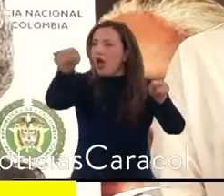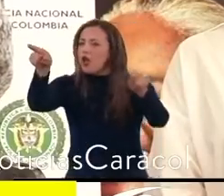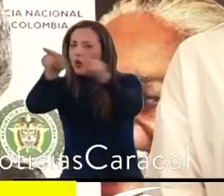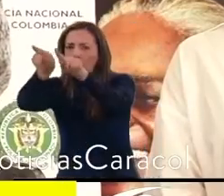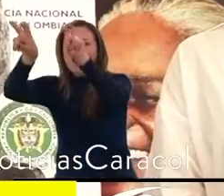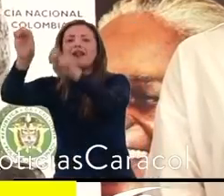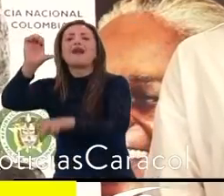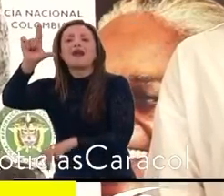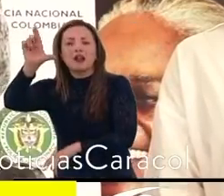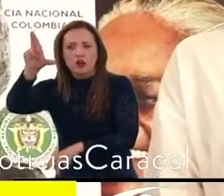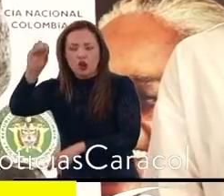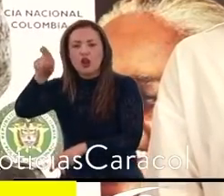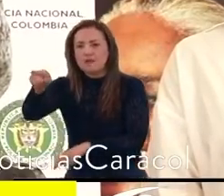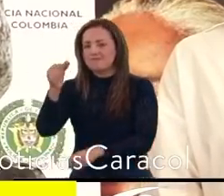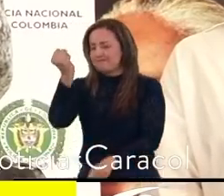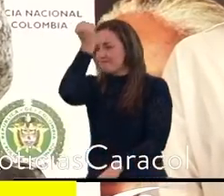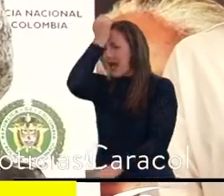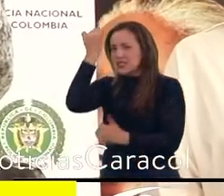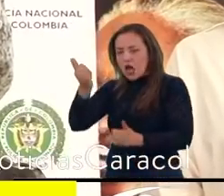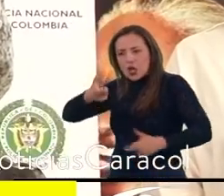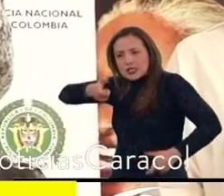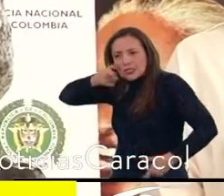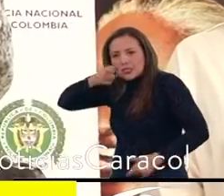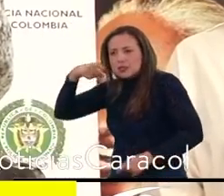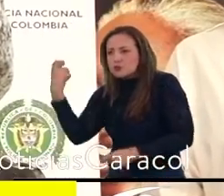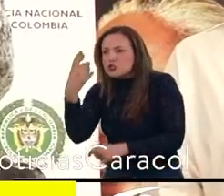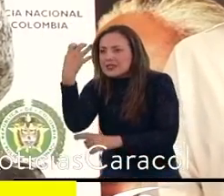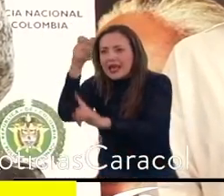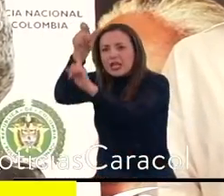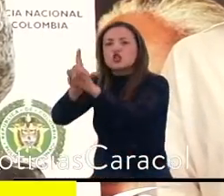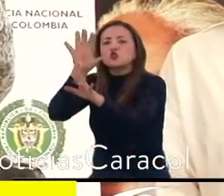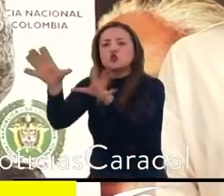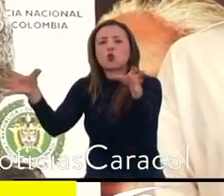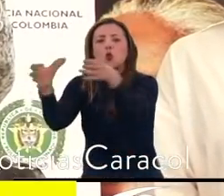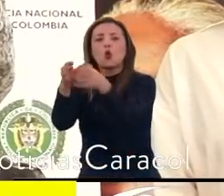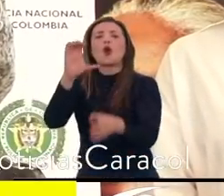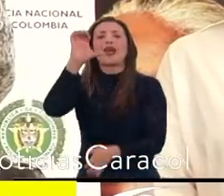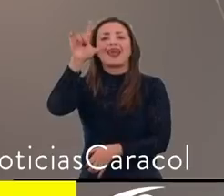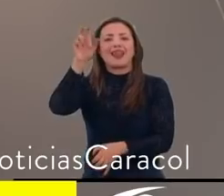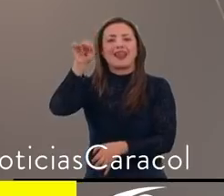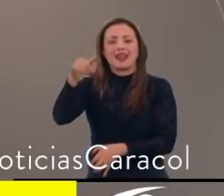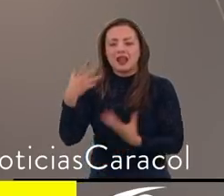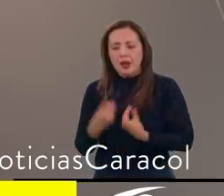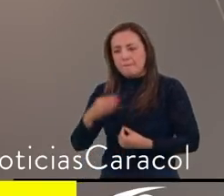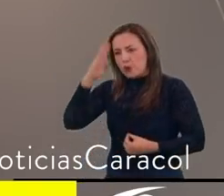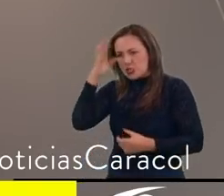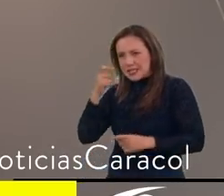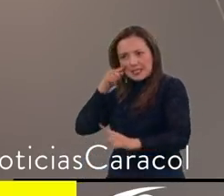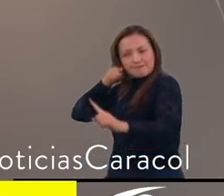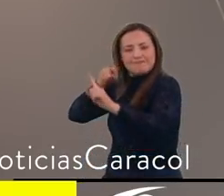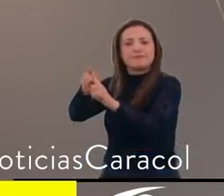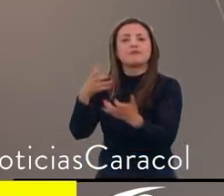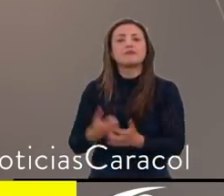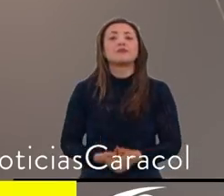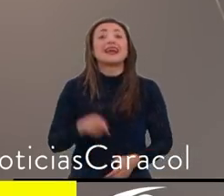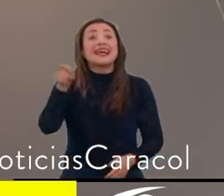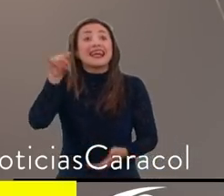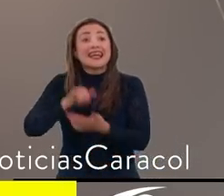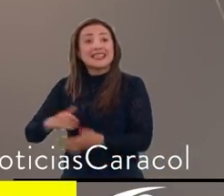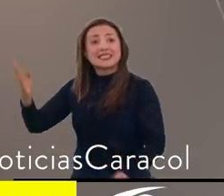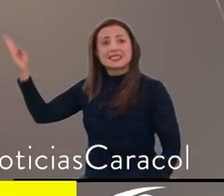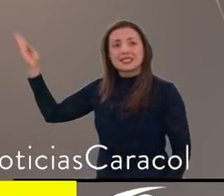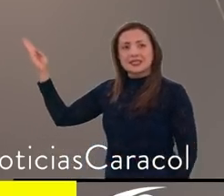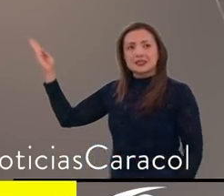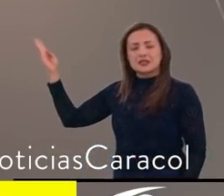delincuente narcotraficante buscado ln por parte de la policía nacional en colombia de josé benigno guzmán mora alias 'el rolo'